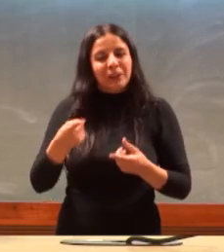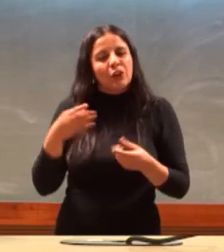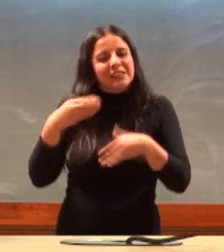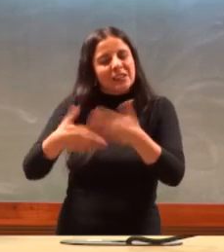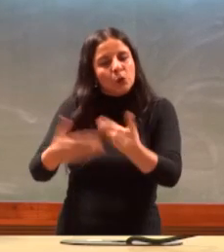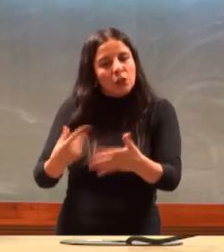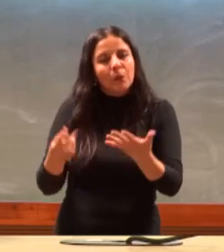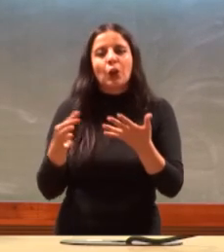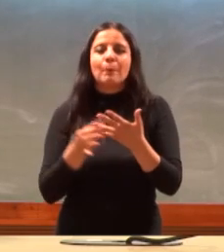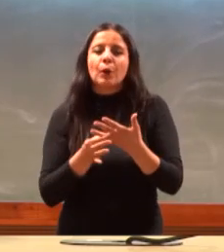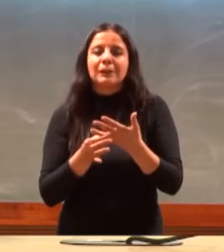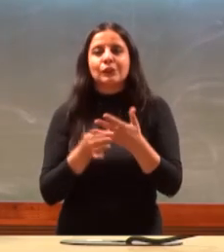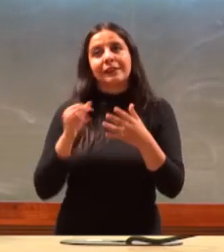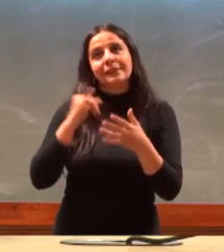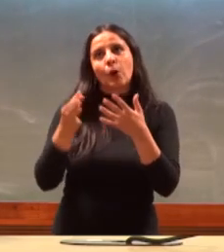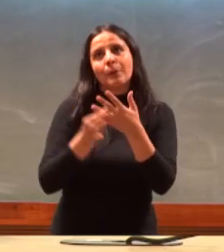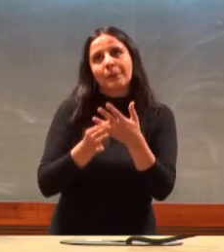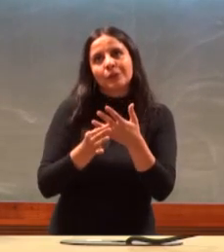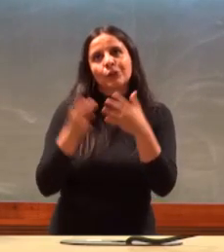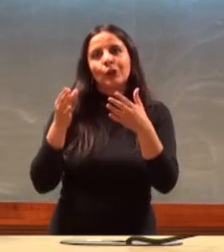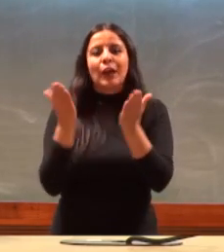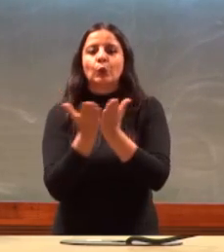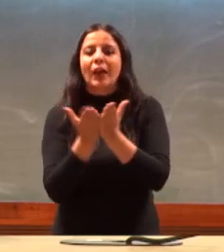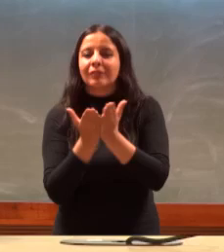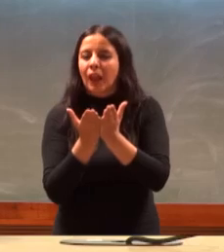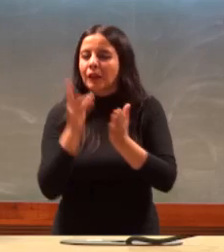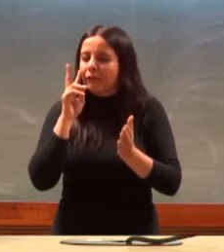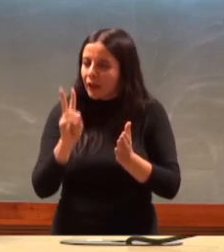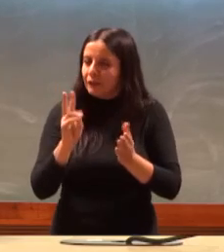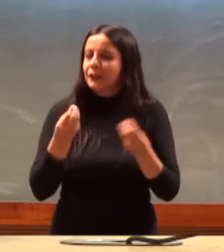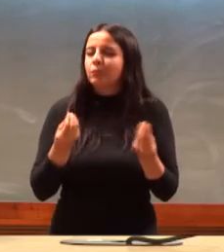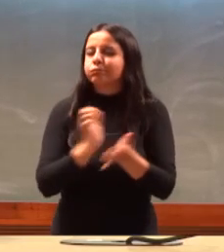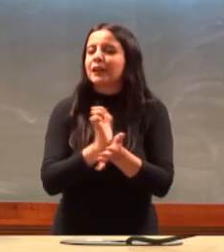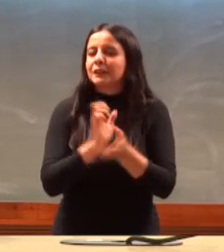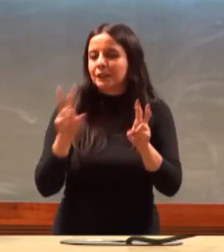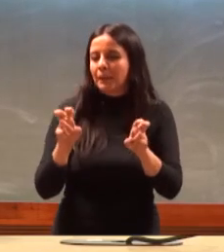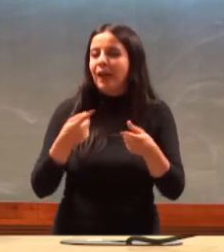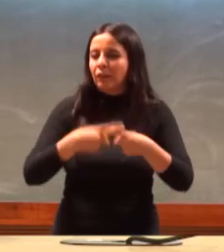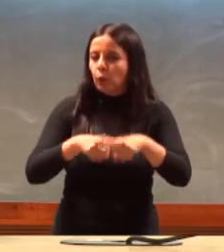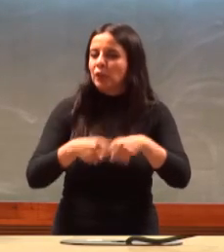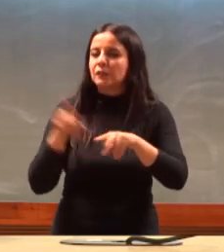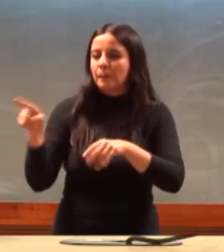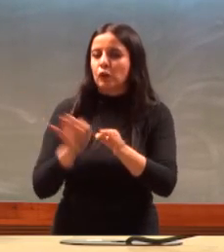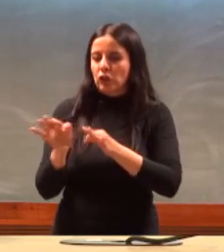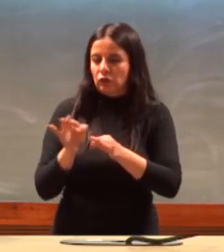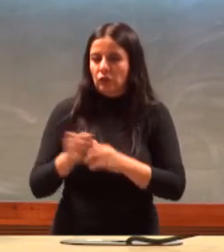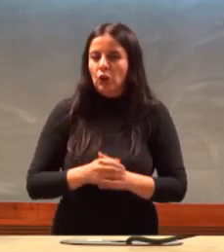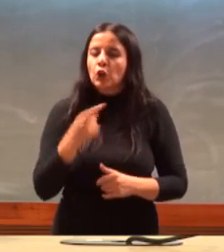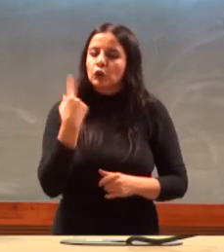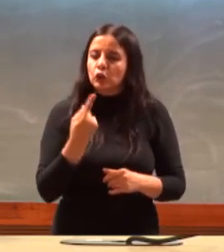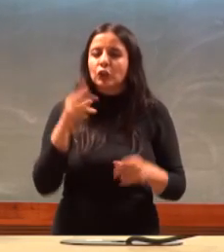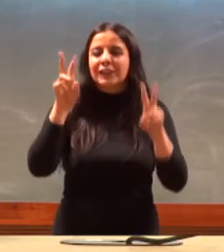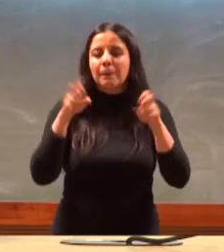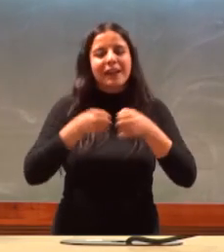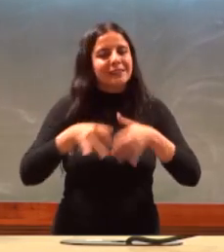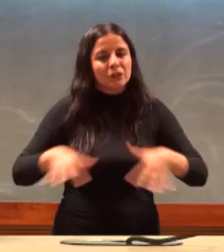social estudiantil más allá que que hay que discutir Por supuesto también este mismo proyecto la extensión creemos que debe atravesar mucho más de